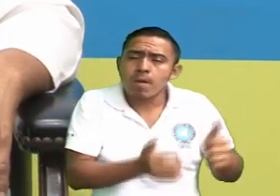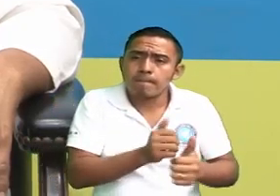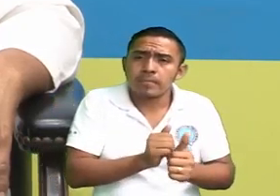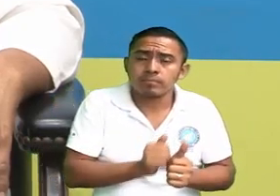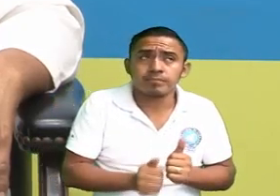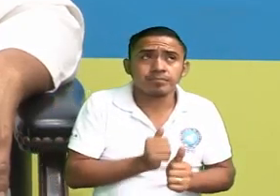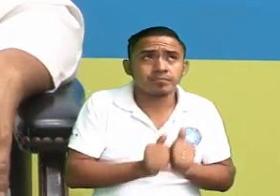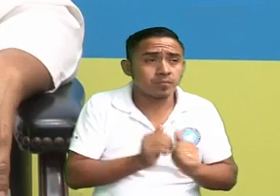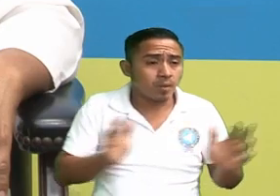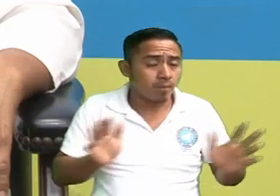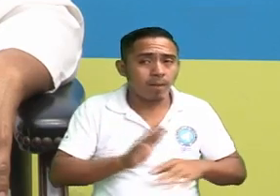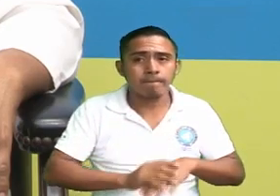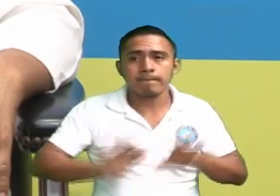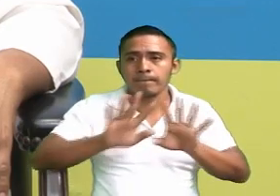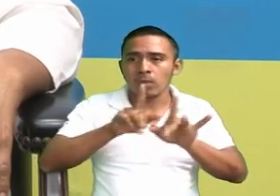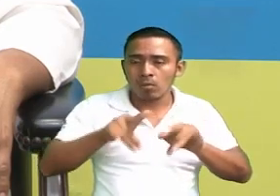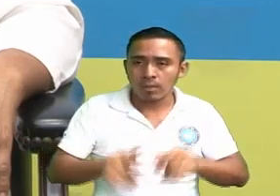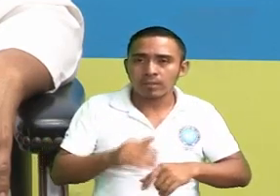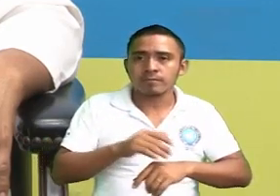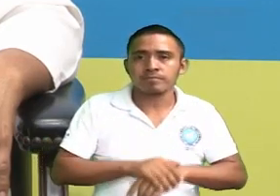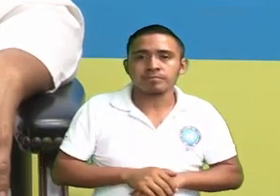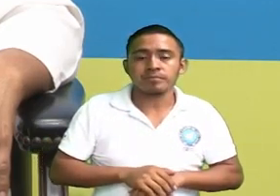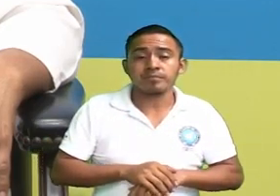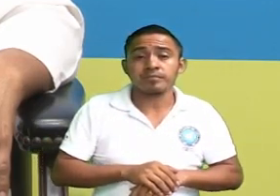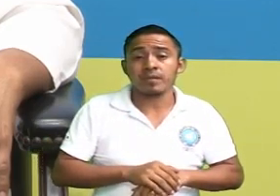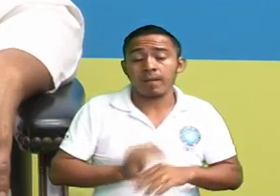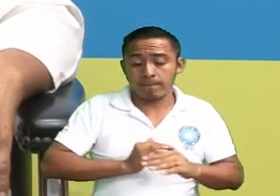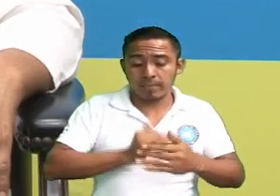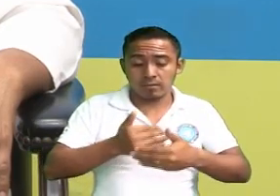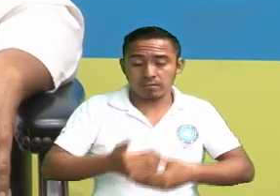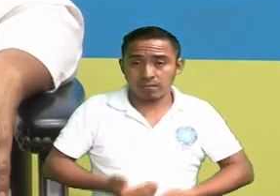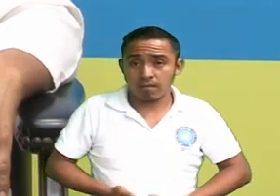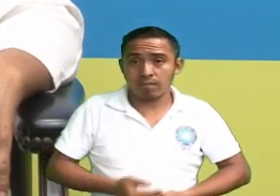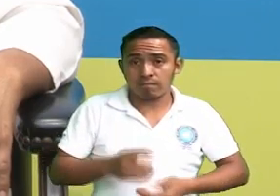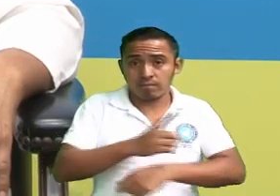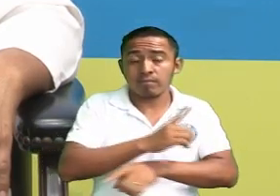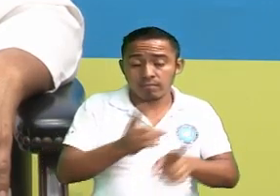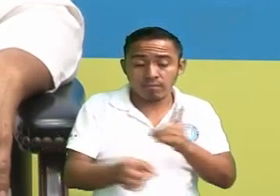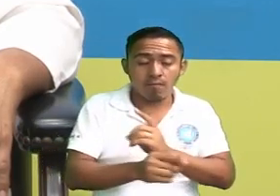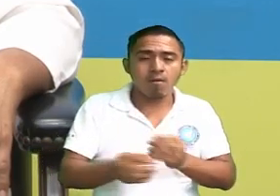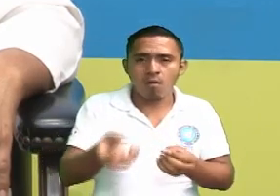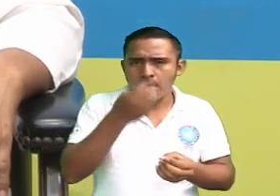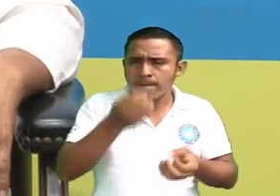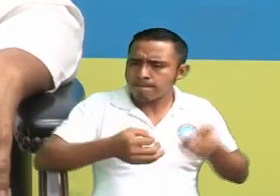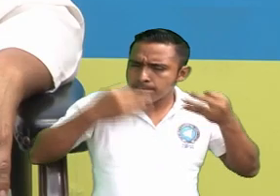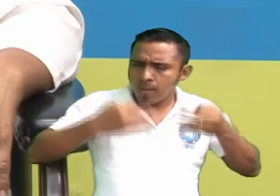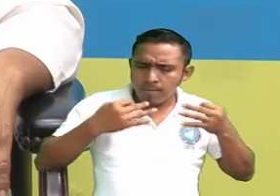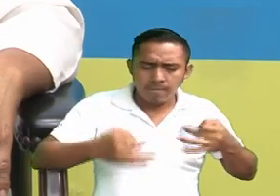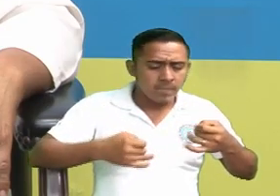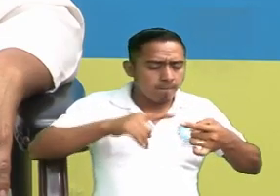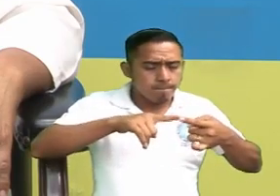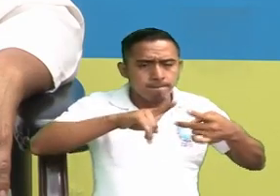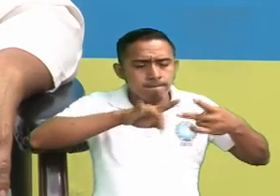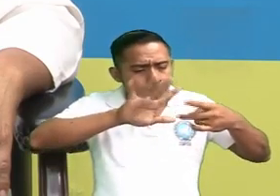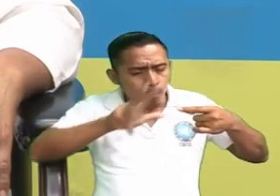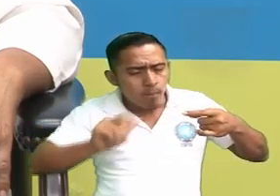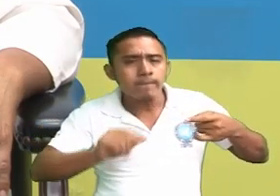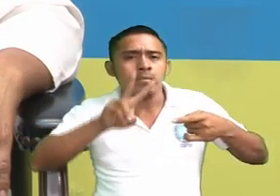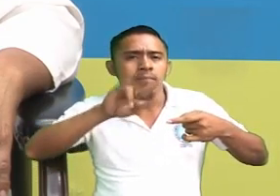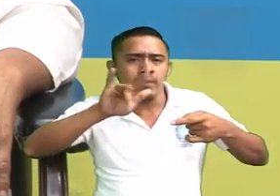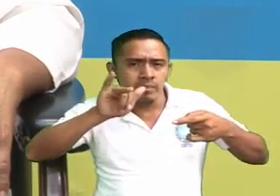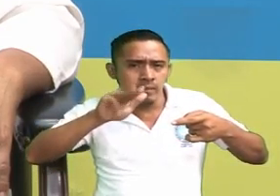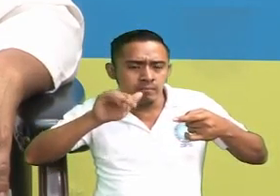mala alimentación. Uh-huh. Eso por una desnutrición durante el embarazo. Mala